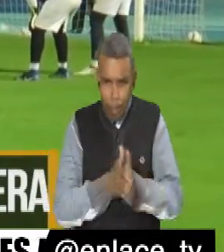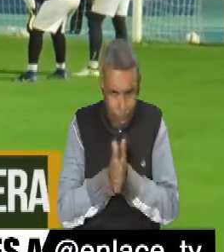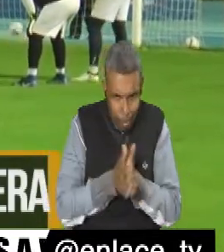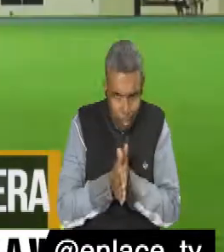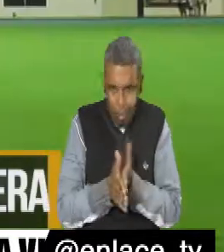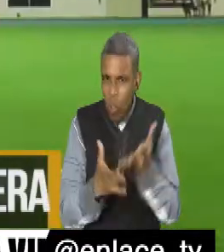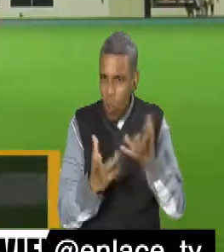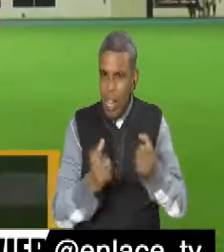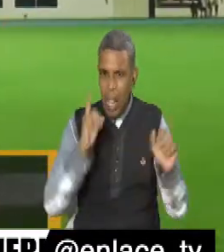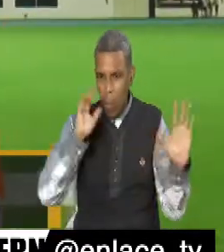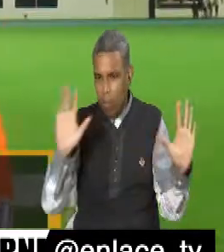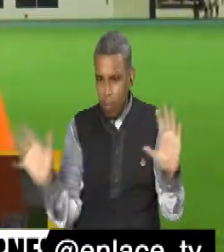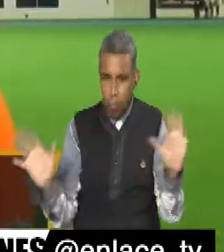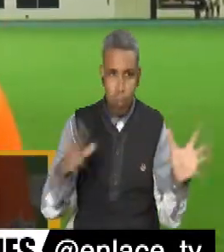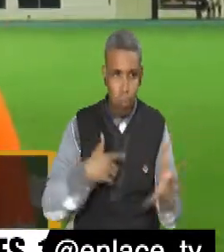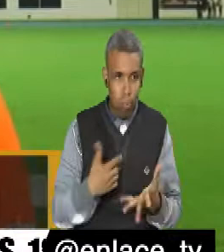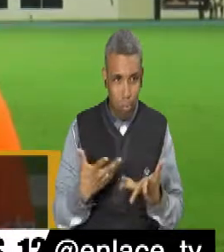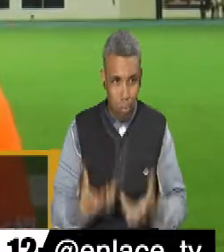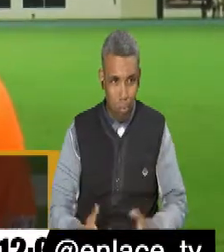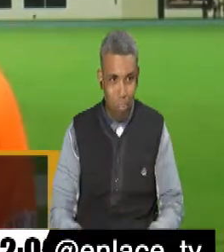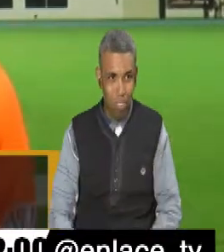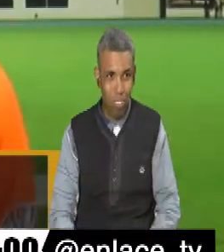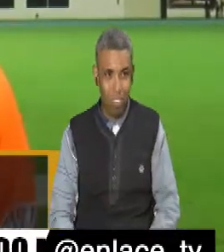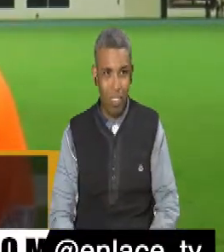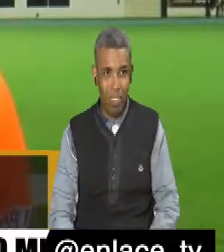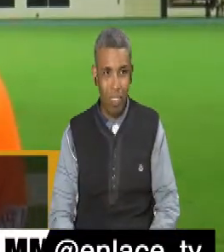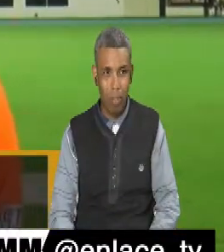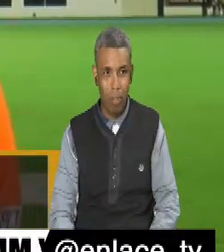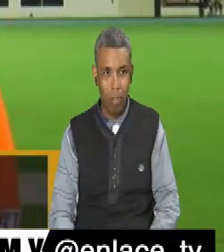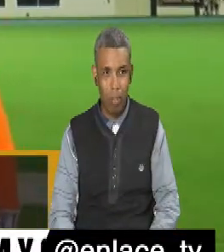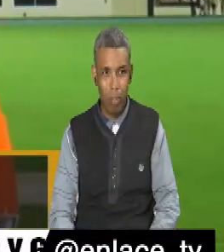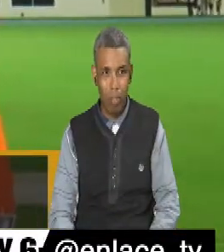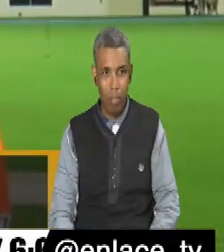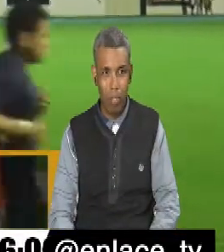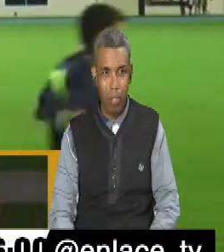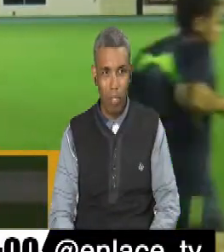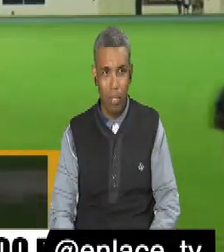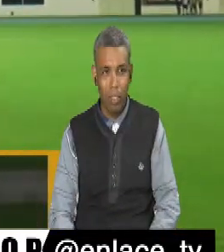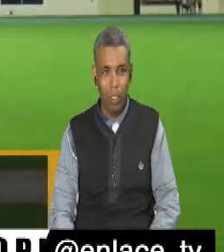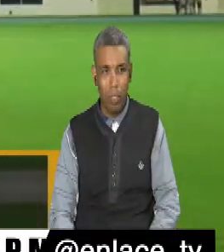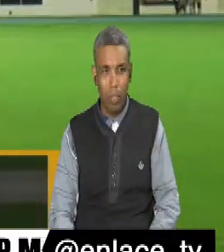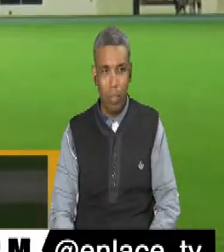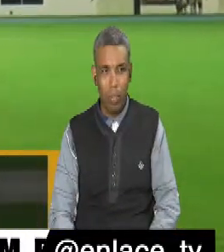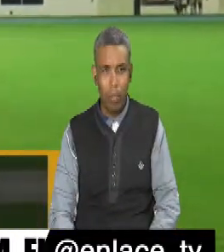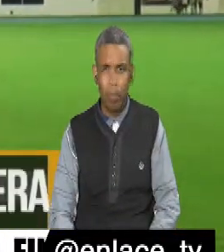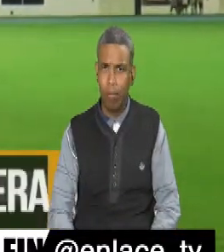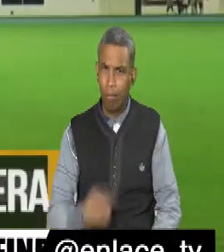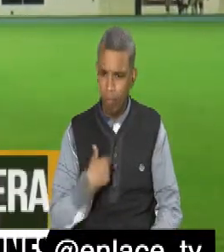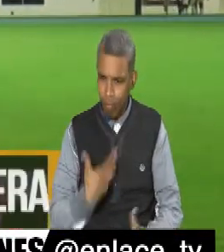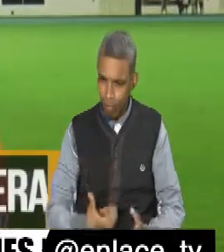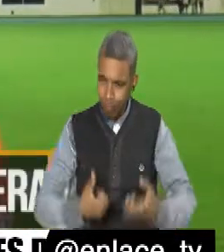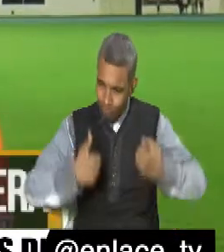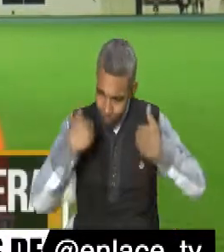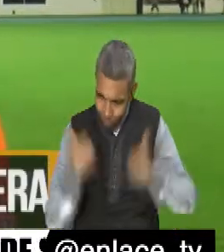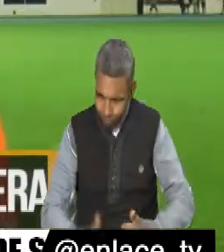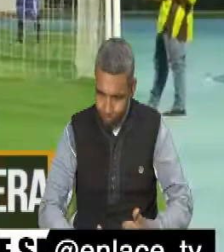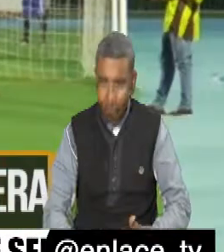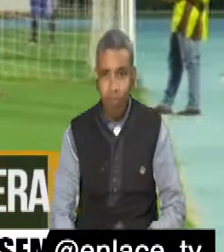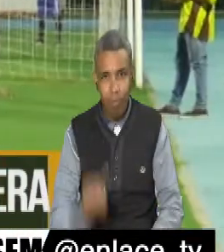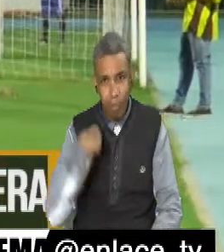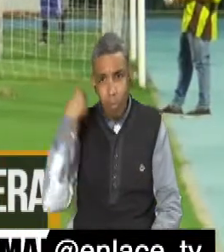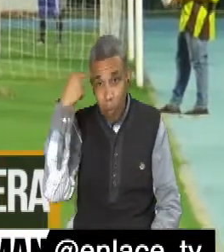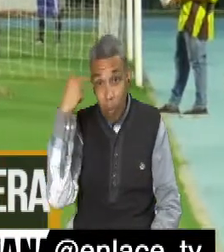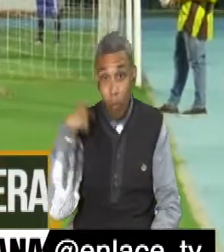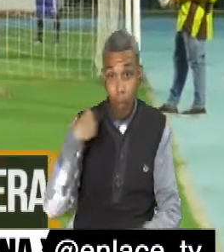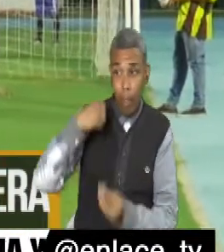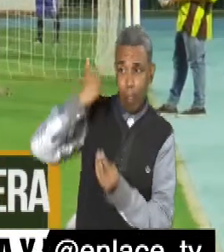Las expectativas siempre son las mejores. Tenemos que hacer las cosas bien, los papeles bien. Como dijo el profe,